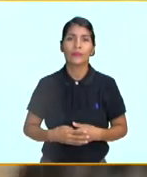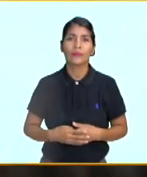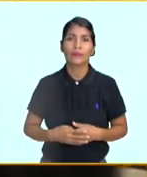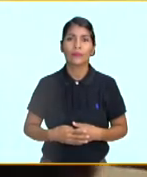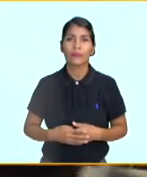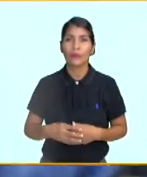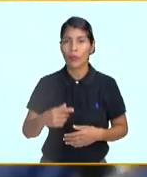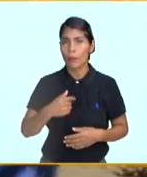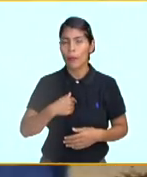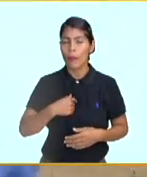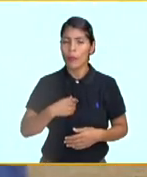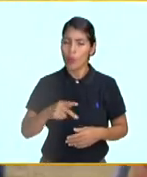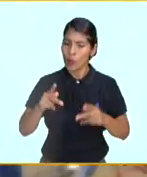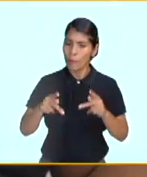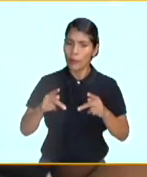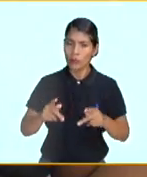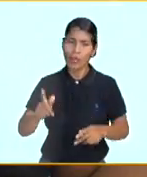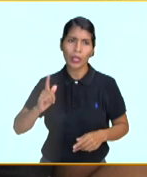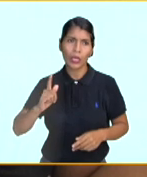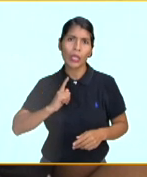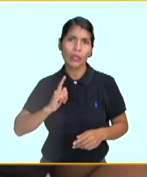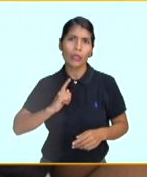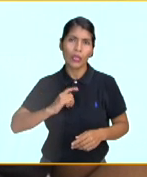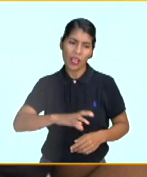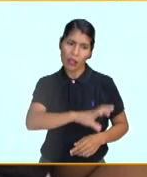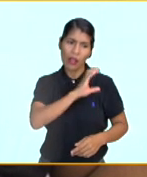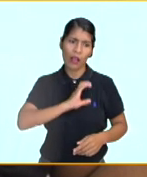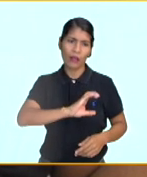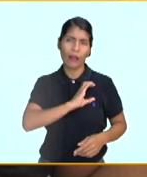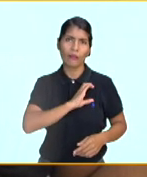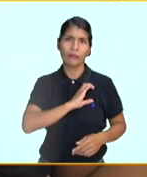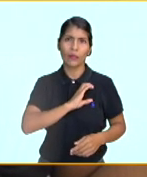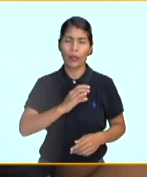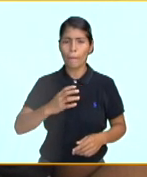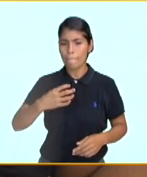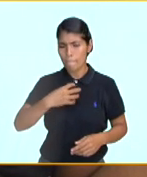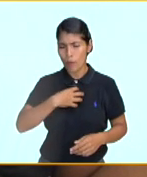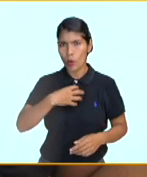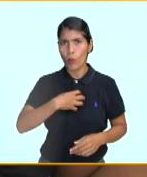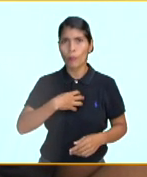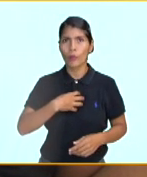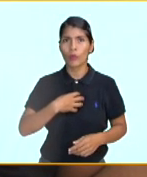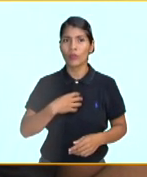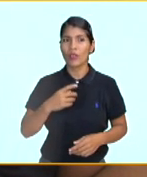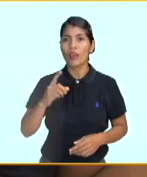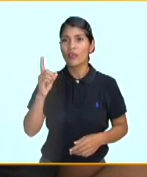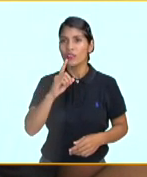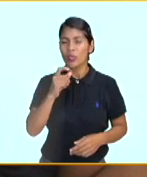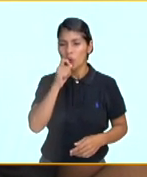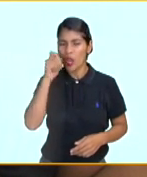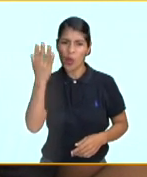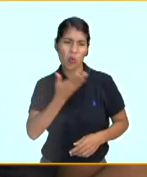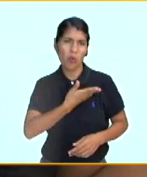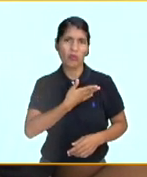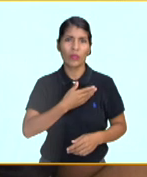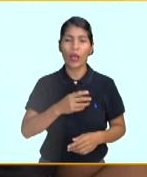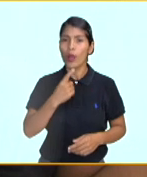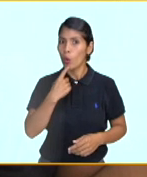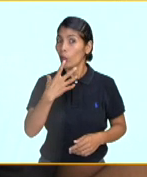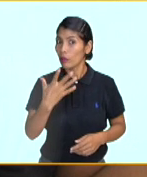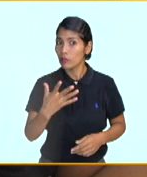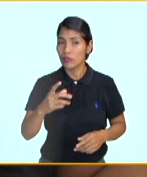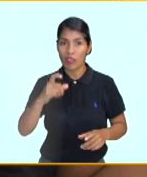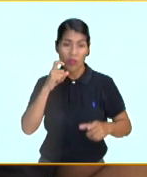Para mí, Maybel es una persona que tiene criterio, criterio propio, porque si hay algo que no le gusta, lo dice.